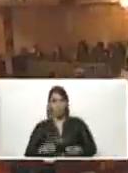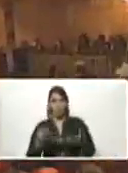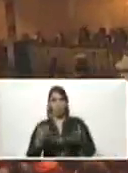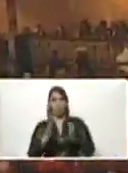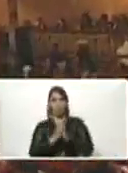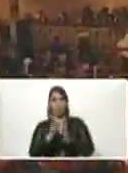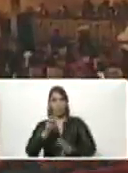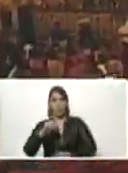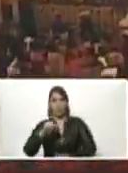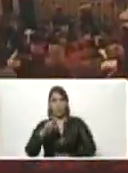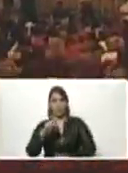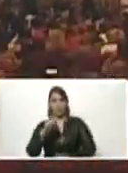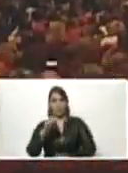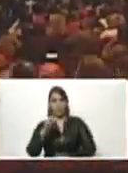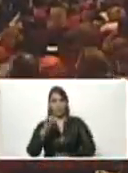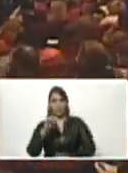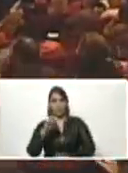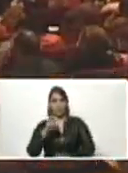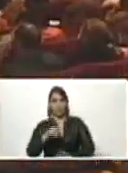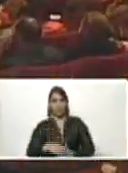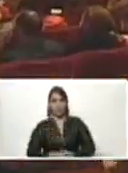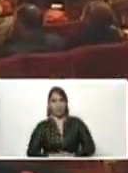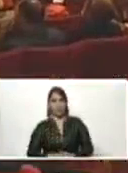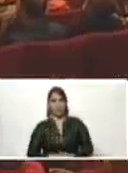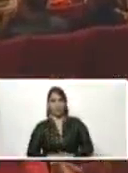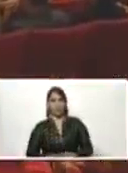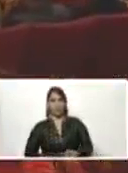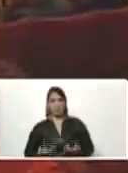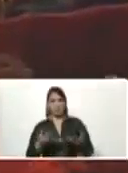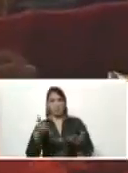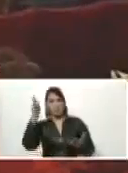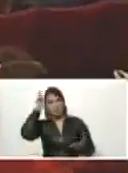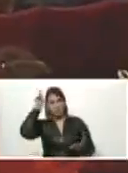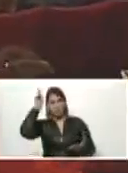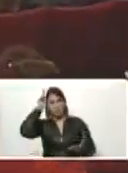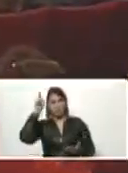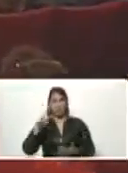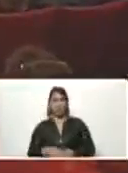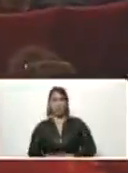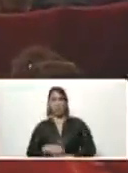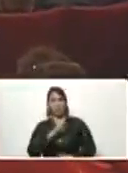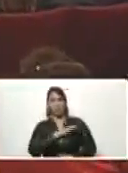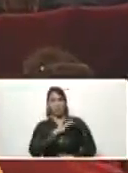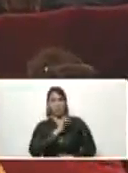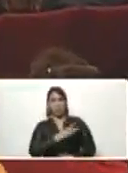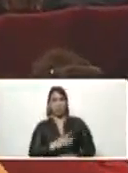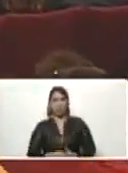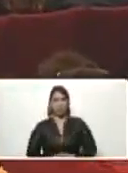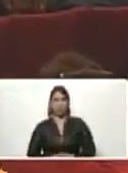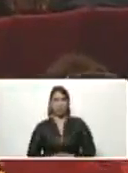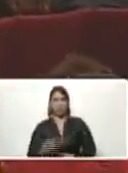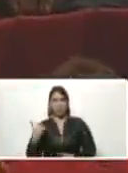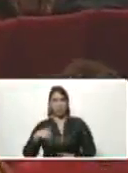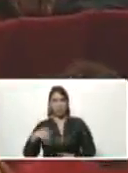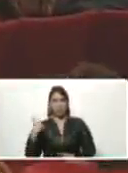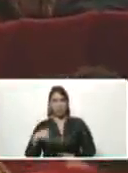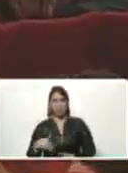Martín. Ahí van peruanos, chilenos,